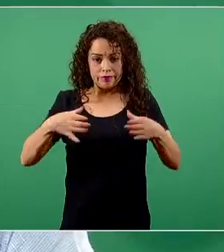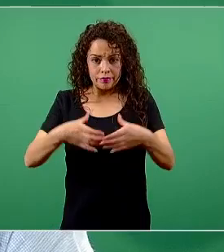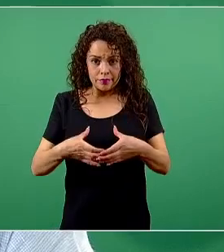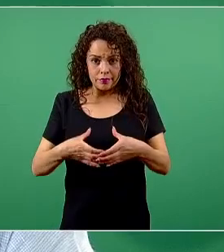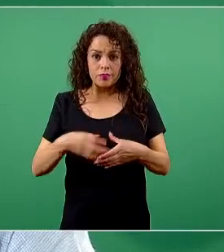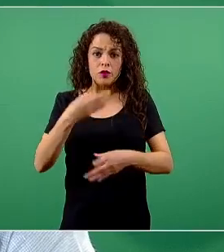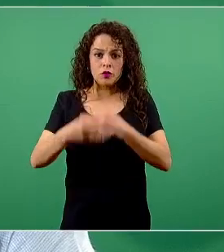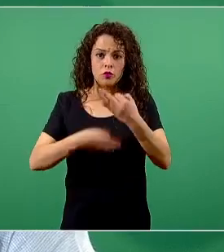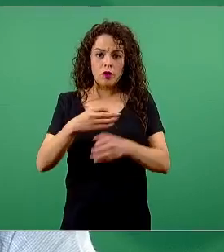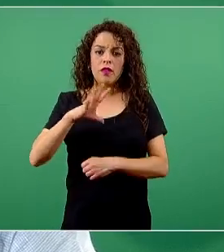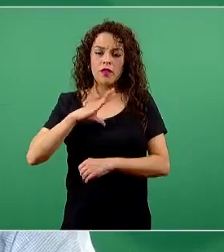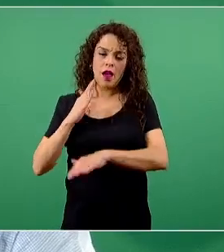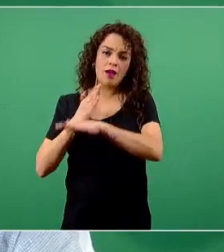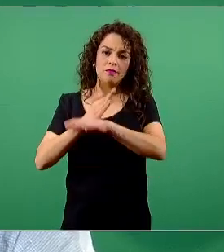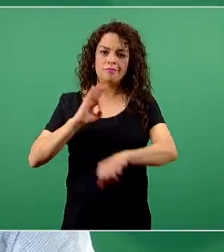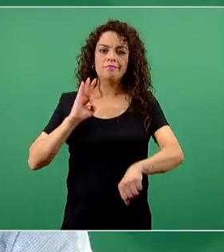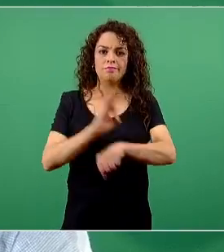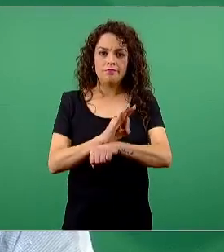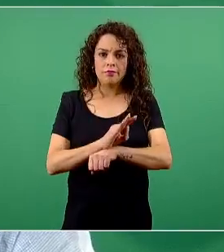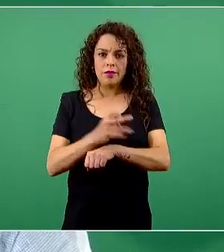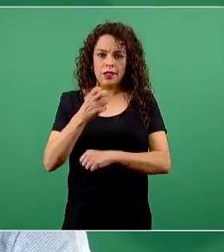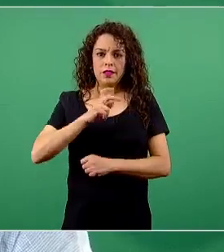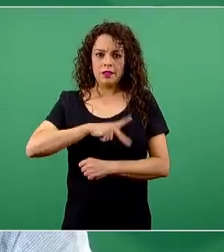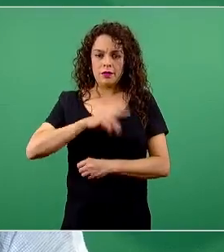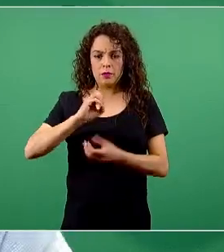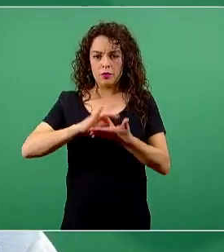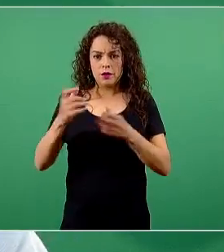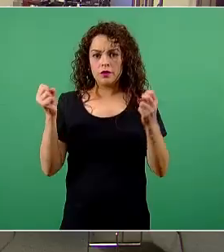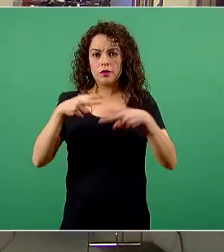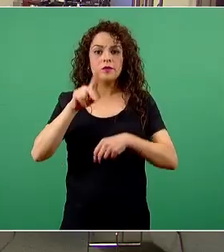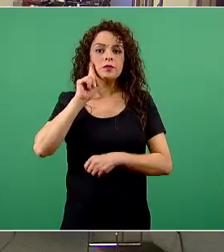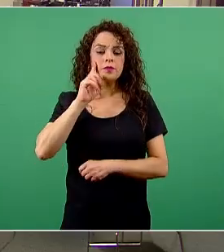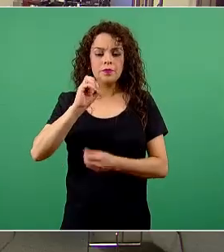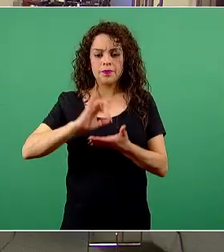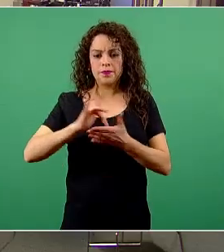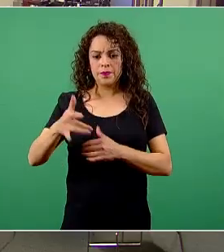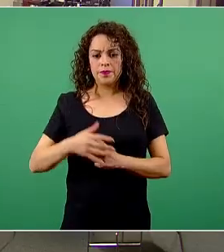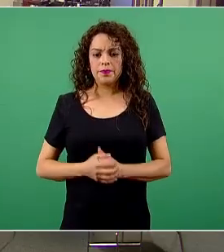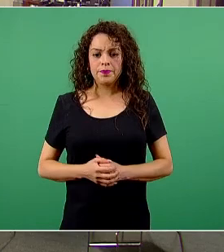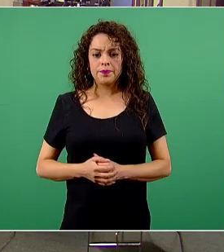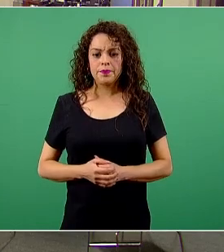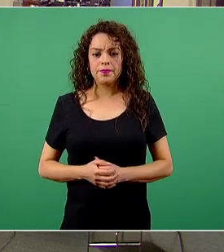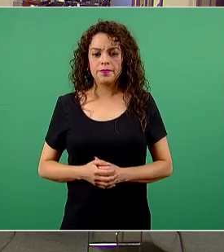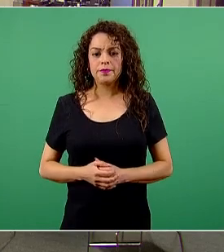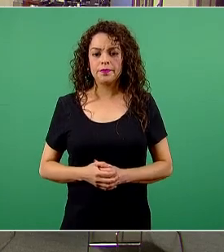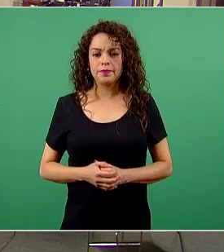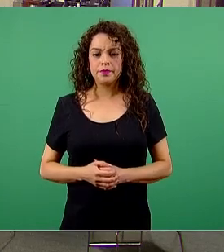todas y todos protegidos. Muchas gracias, nos vemos mañana. Gracias, doctor Borja.